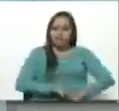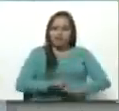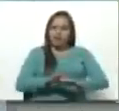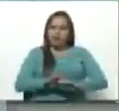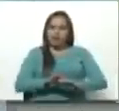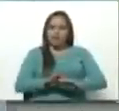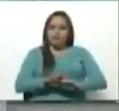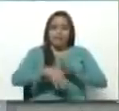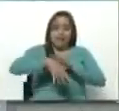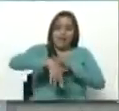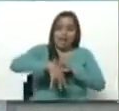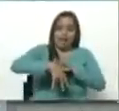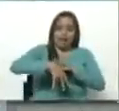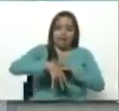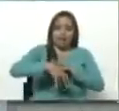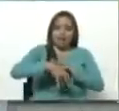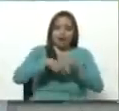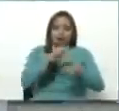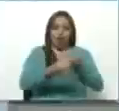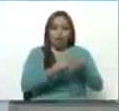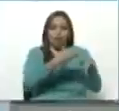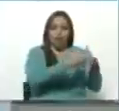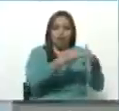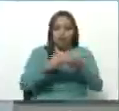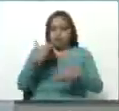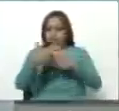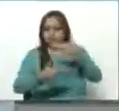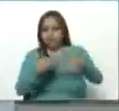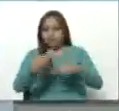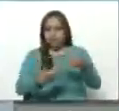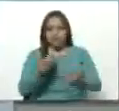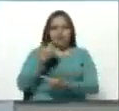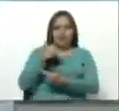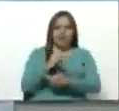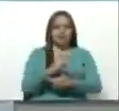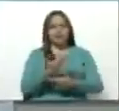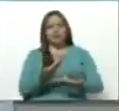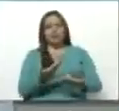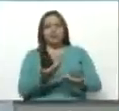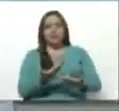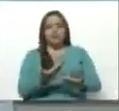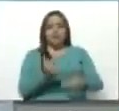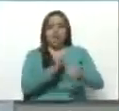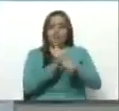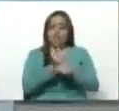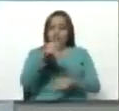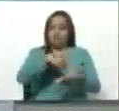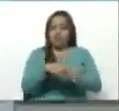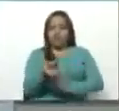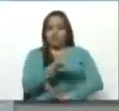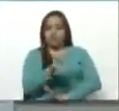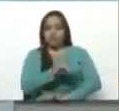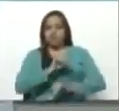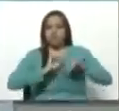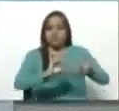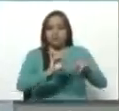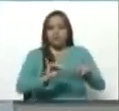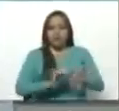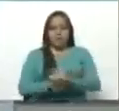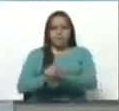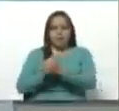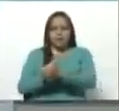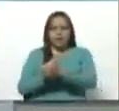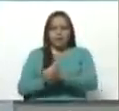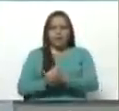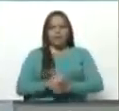desde la raíz, todo lo que tiene que ver con estas mafias delincuenciales que están operando en nuestro país. Es por ello que nuestro compañero